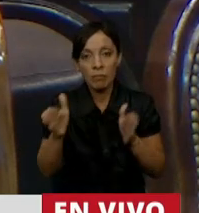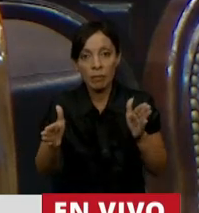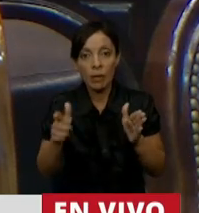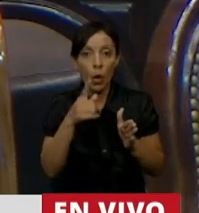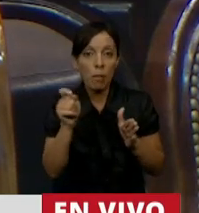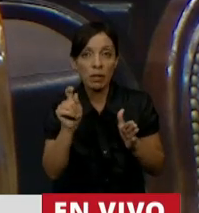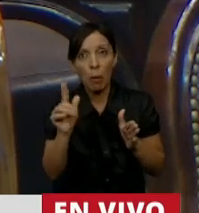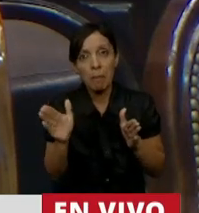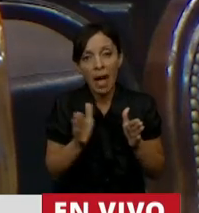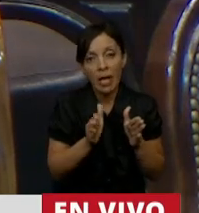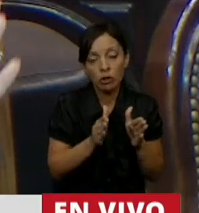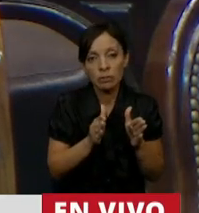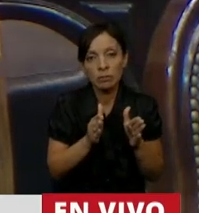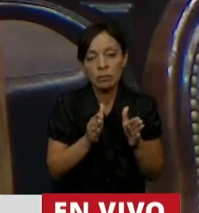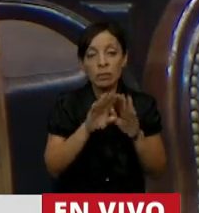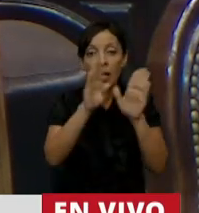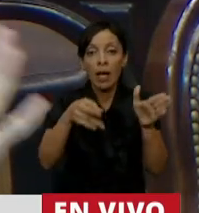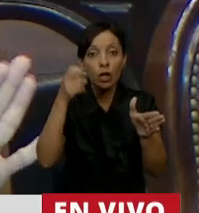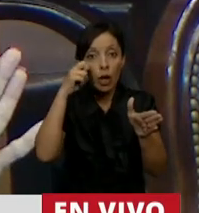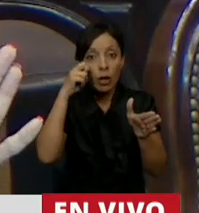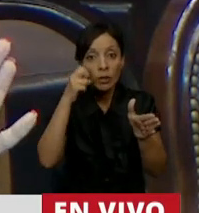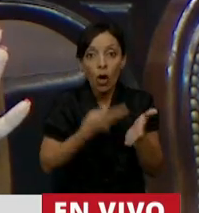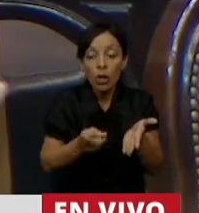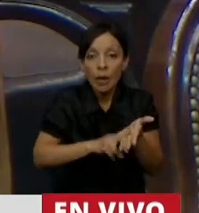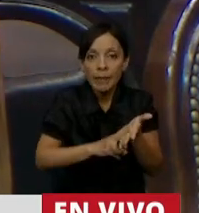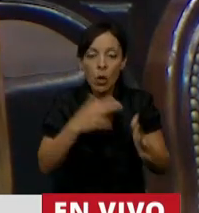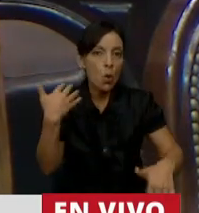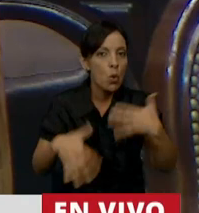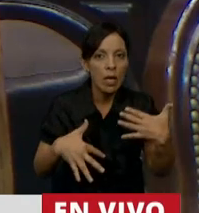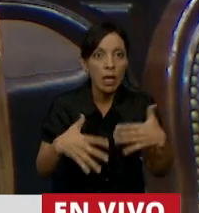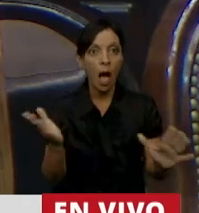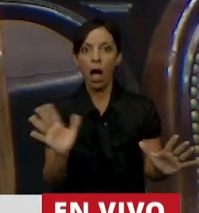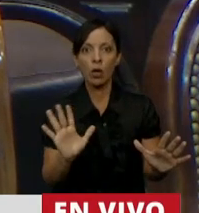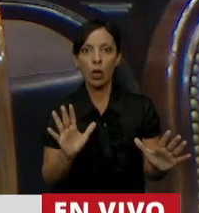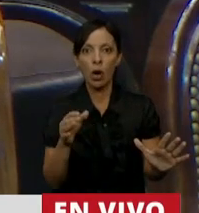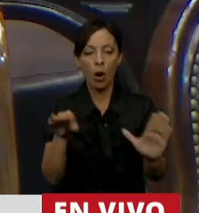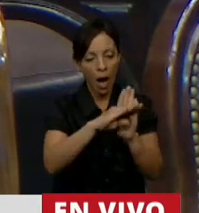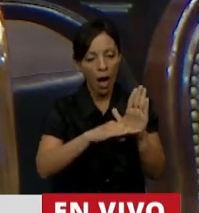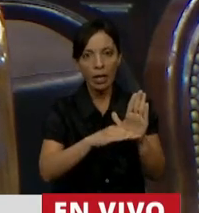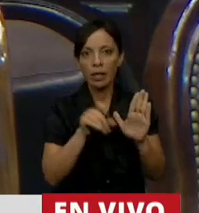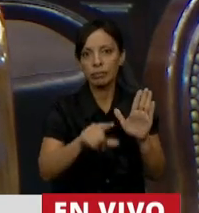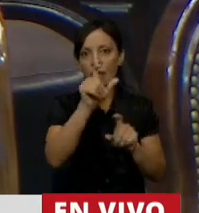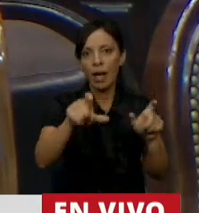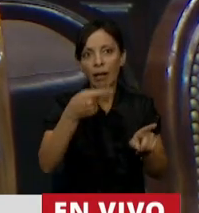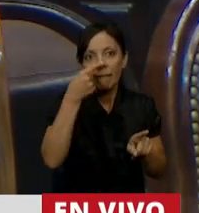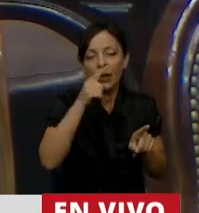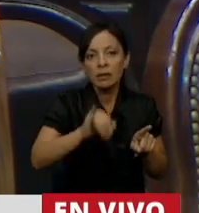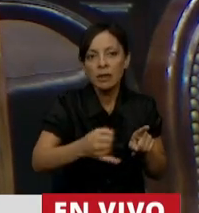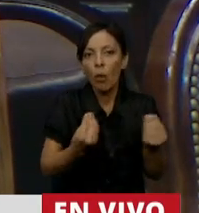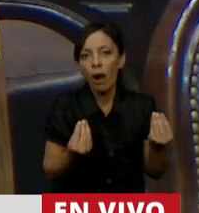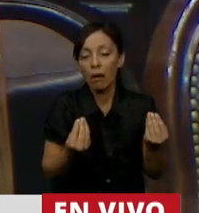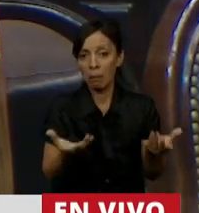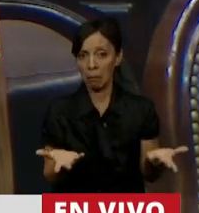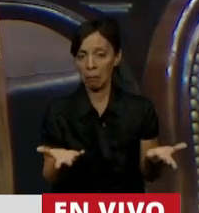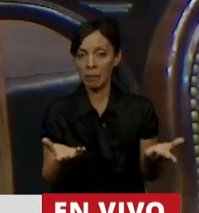de un mes, el Congreso nuevamente, de manera urgente, entendió cuál es la agenda de los argentinos,